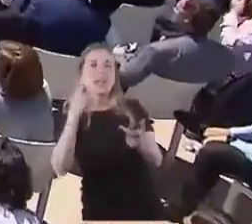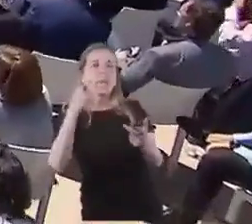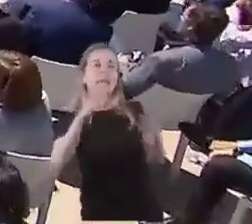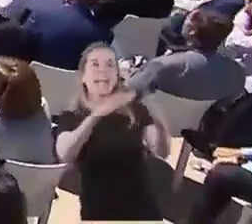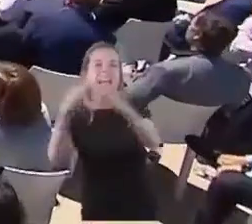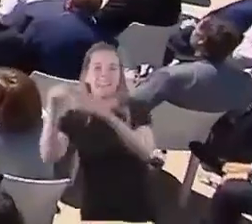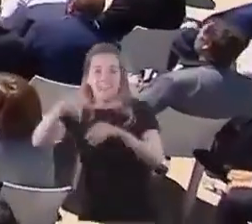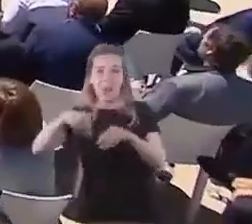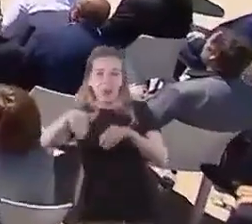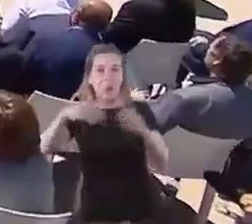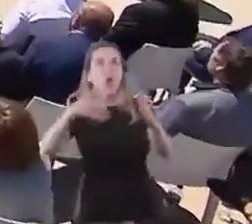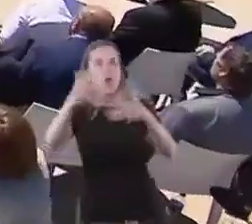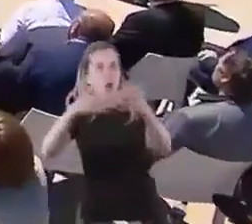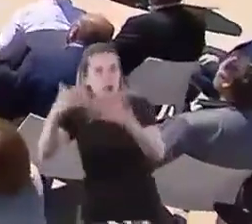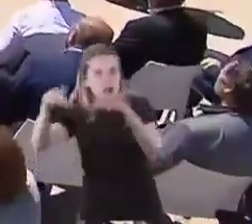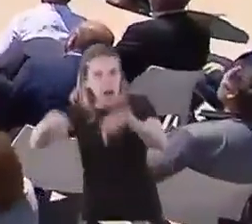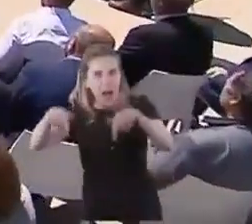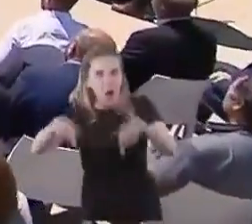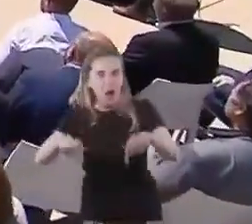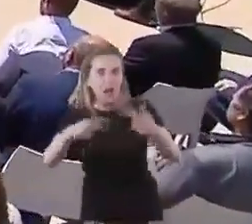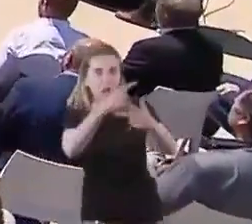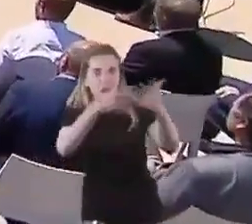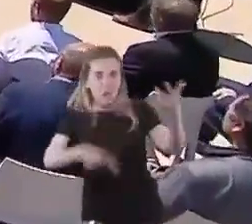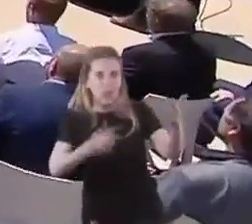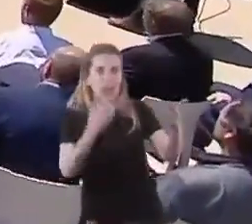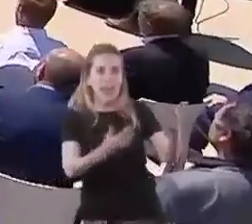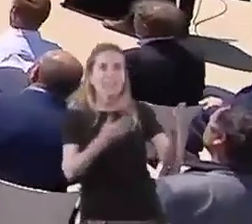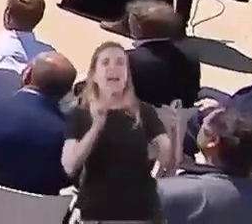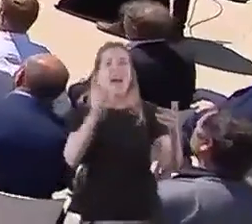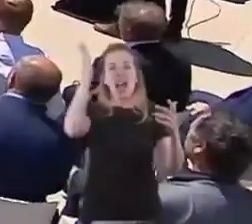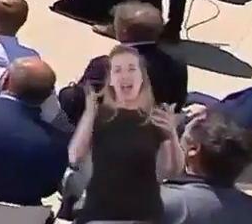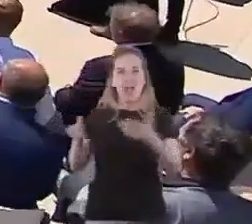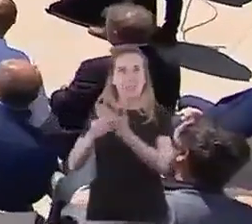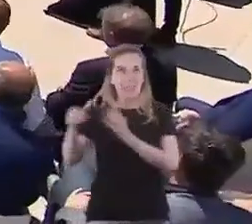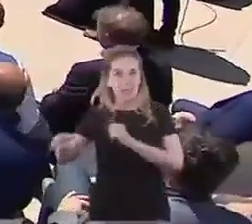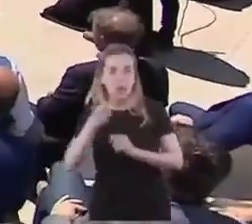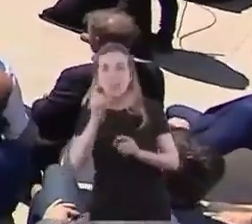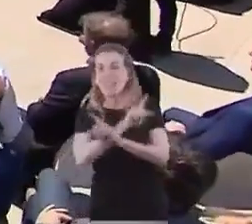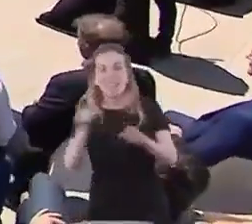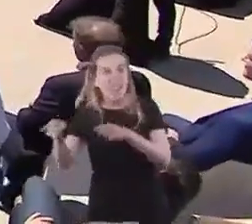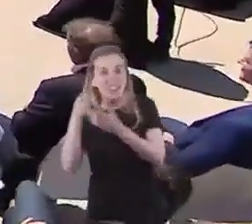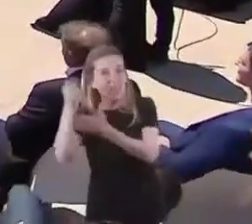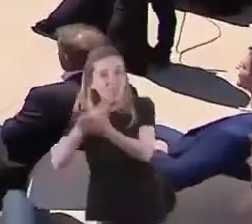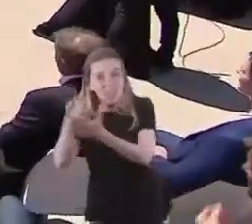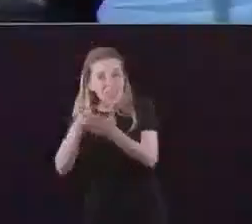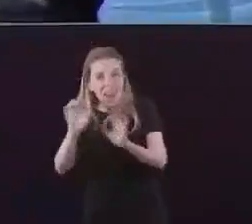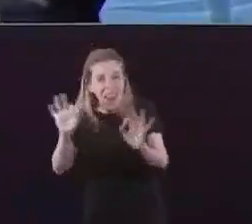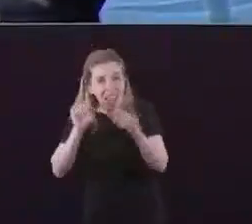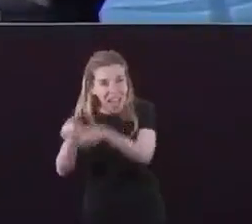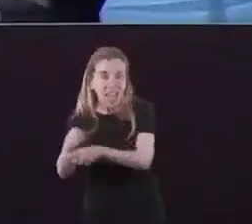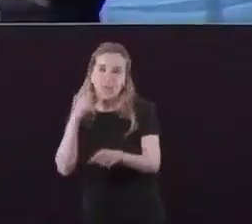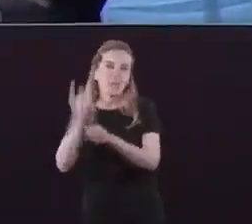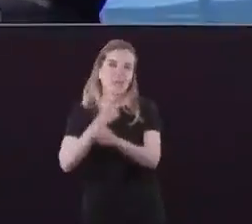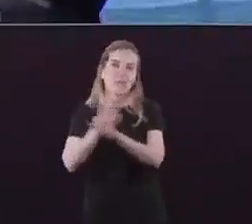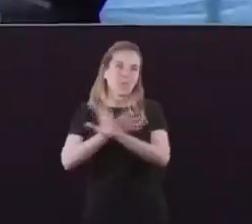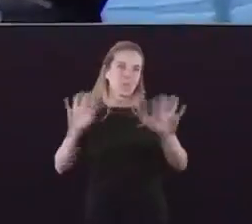que se están construyendo, seguramente no hubieran sido posibles sin el empeño, sin el esfuerzo, sin el